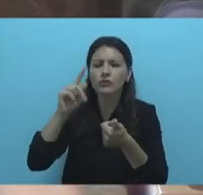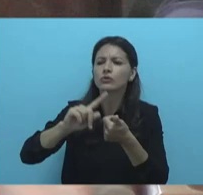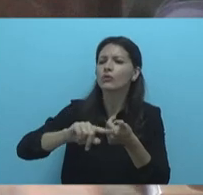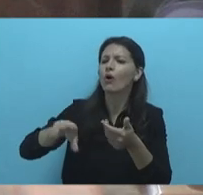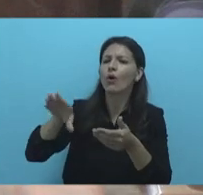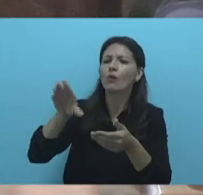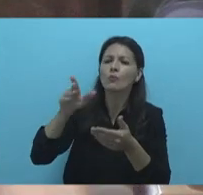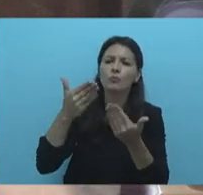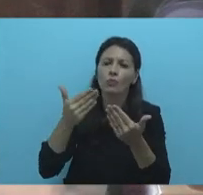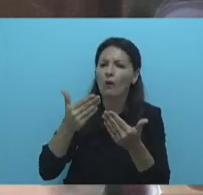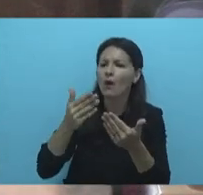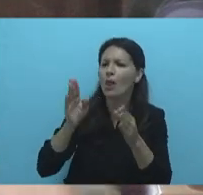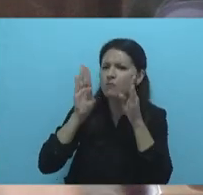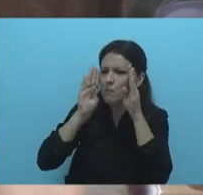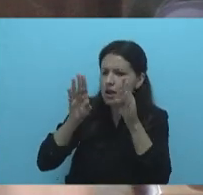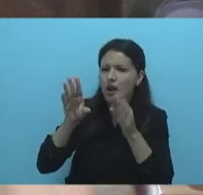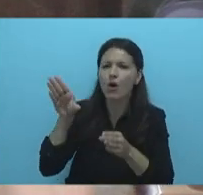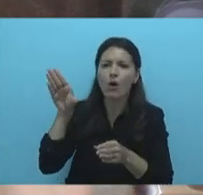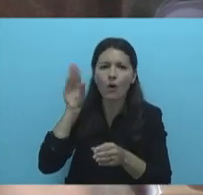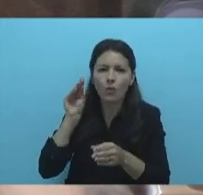la capacidad para